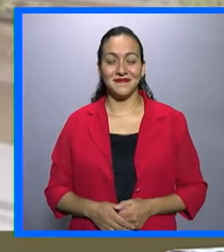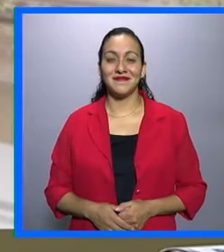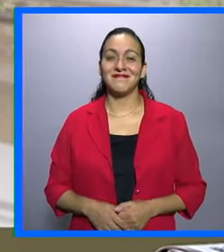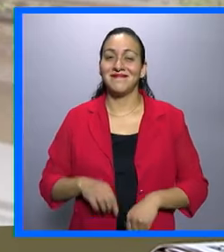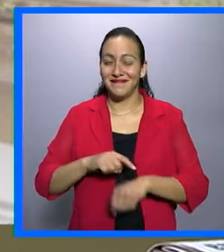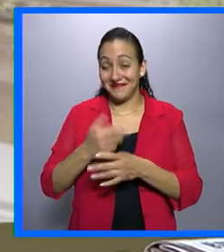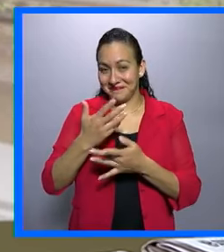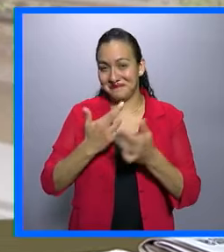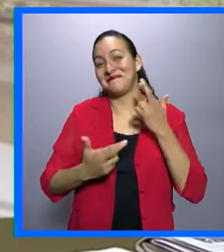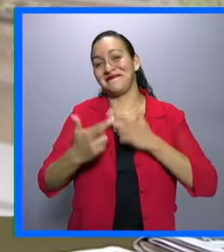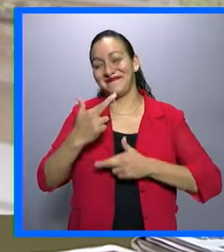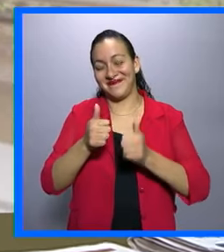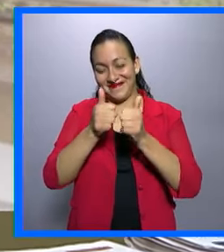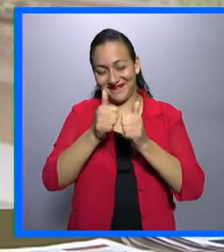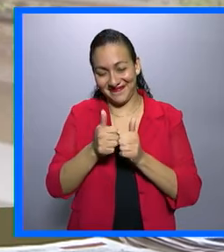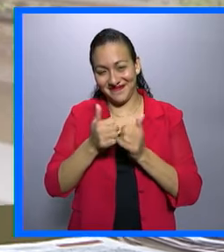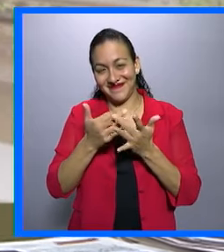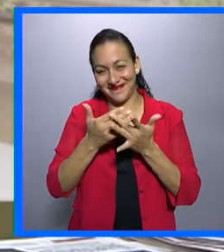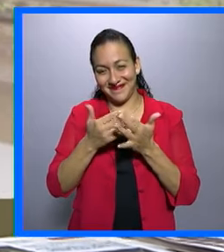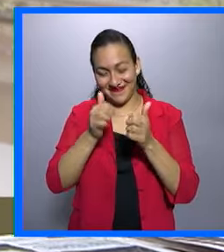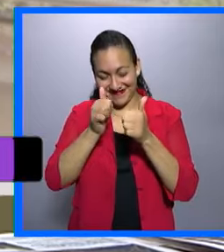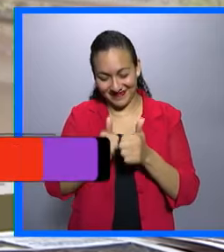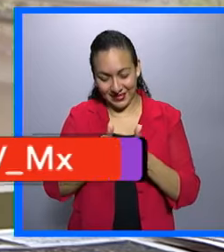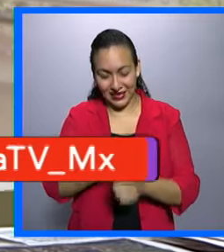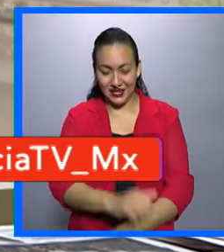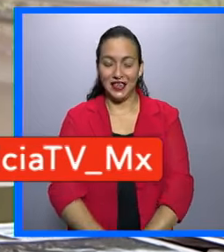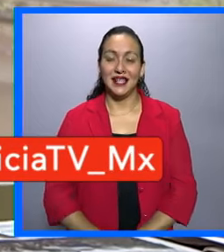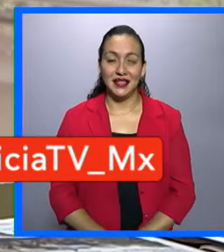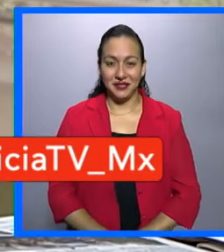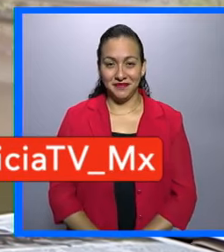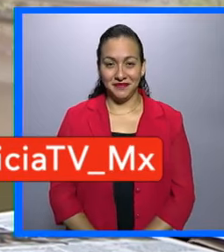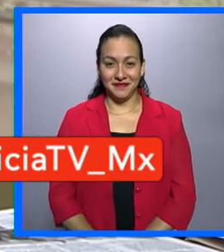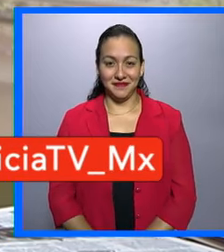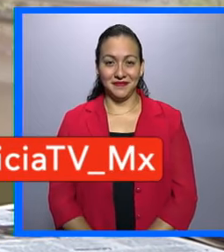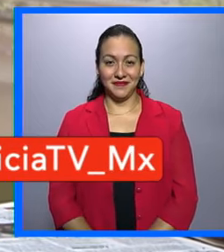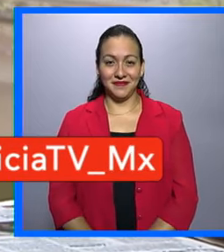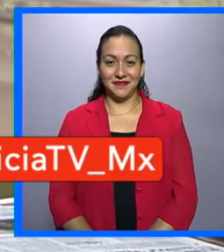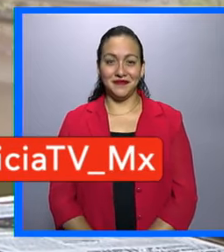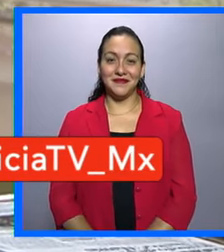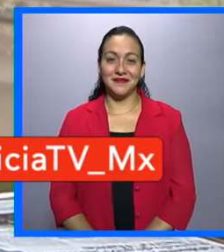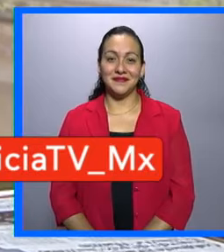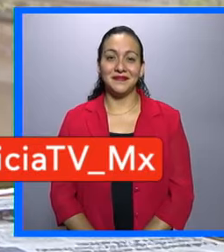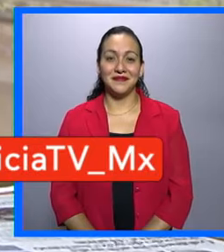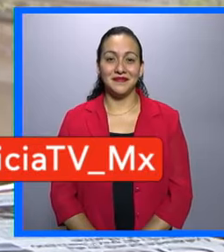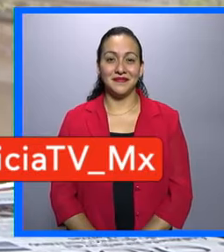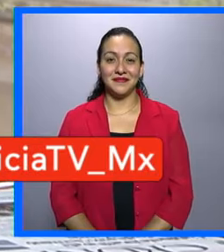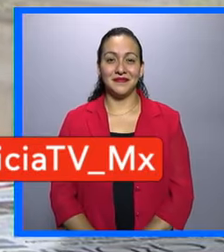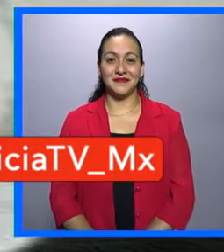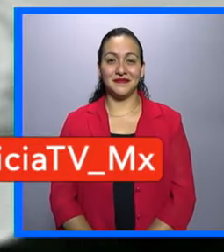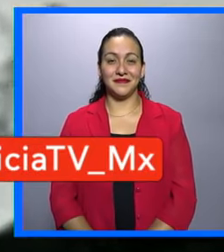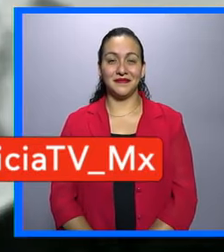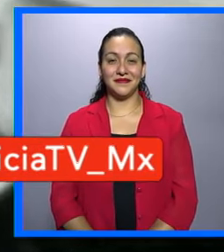Estamos en Semanario Judicial, vámonos rápidamente a una pausa e inmediatamente volvemos.